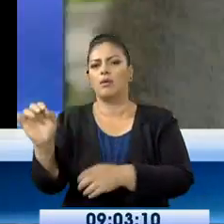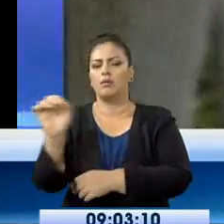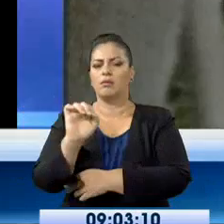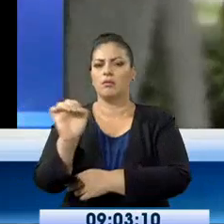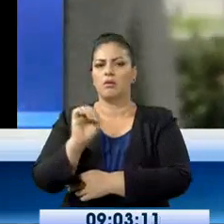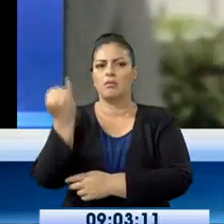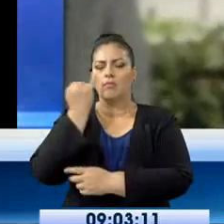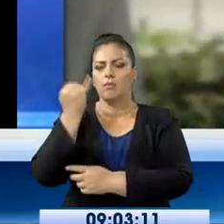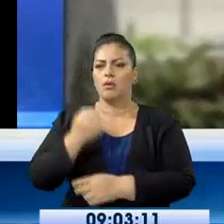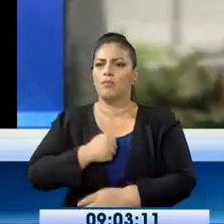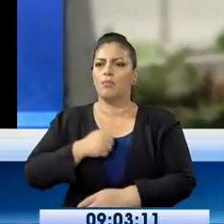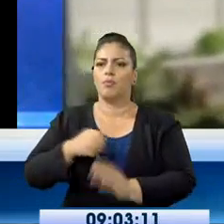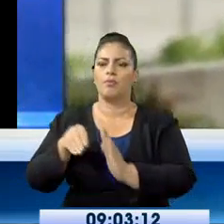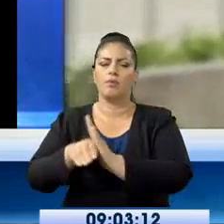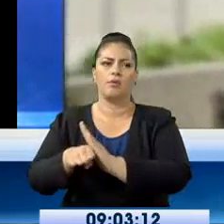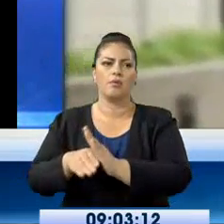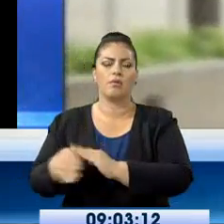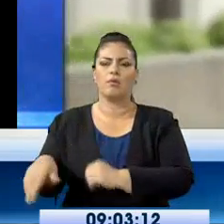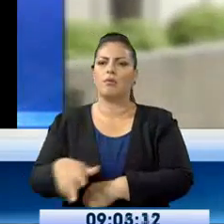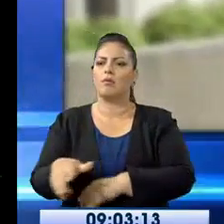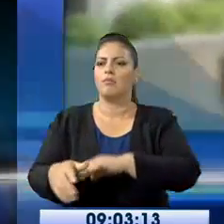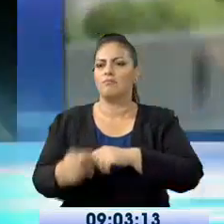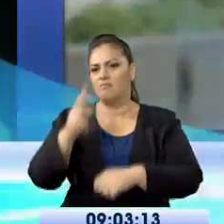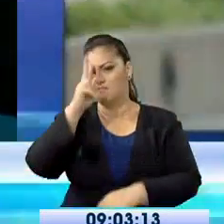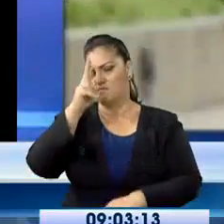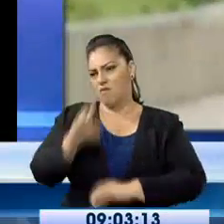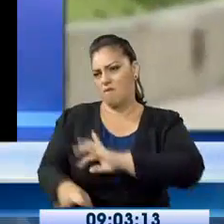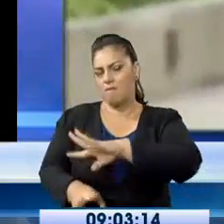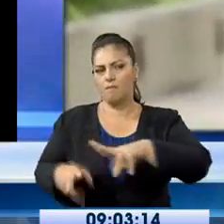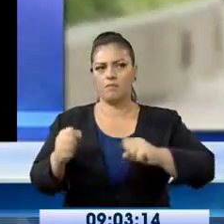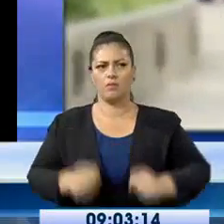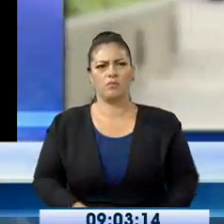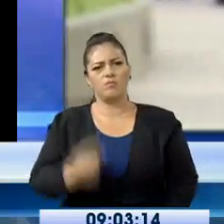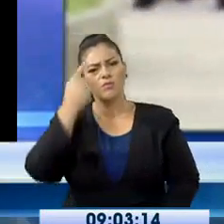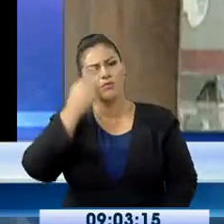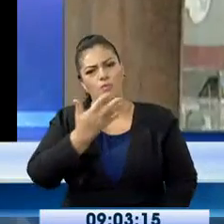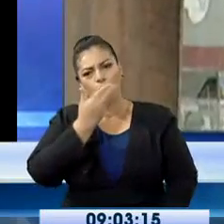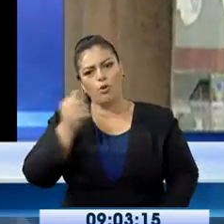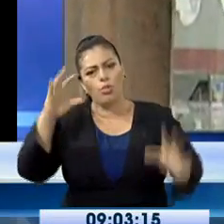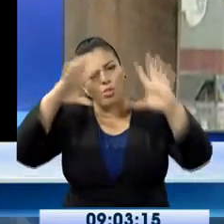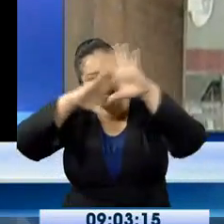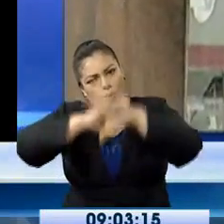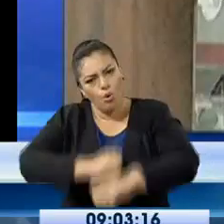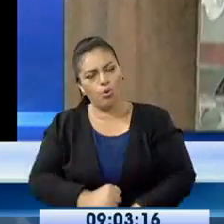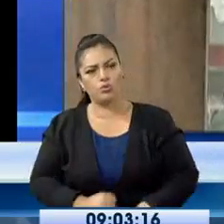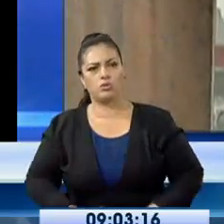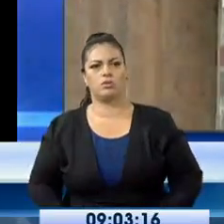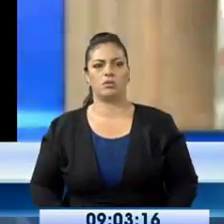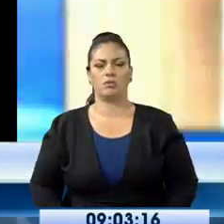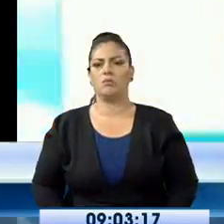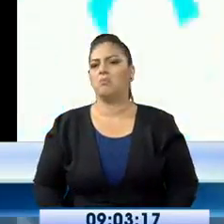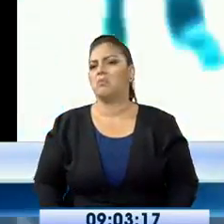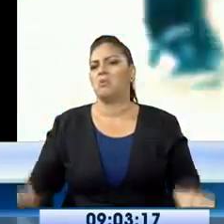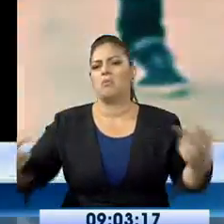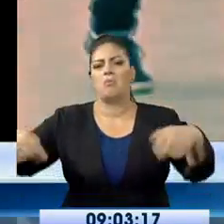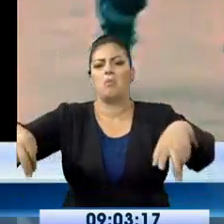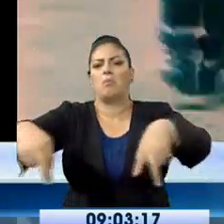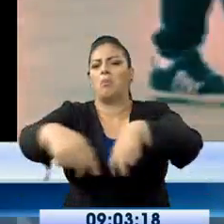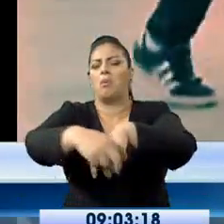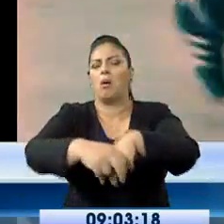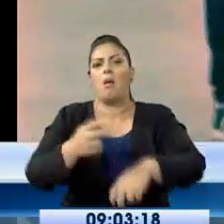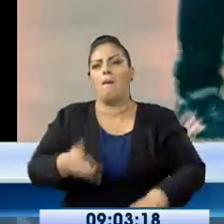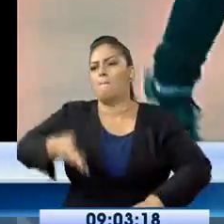noche o en la mañana, bien de mañana, que no hay muchos transeúntes. Imagínense si alguien va pasando, una bala perdida. Ahora